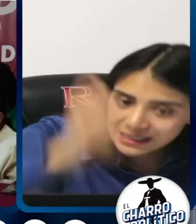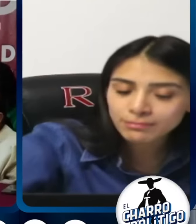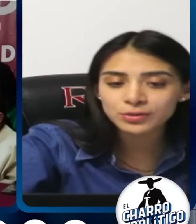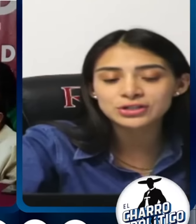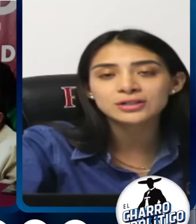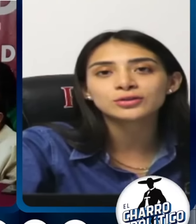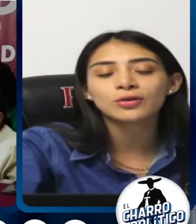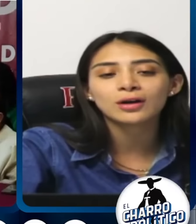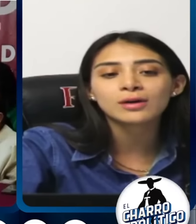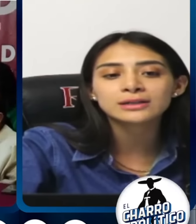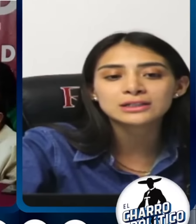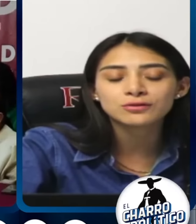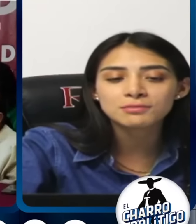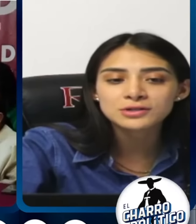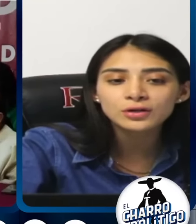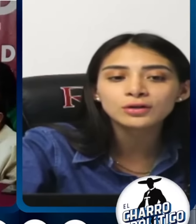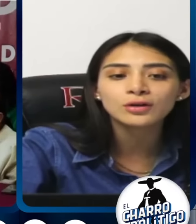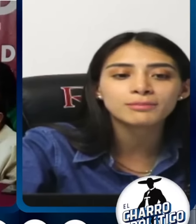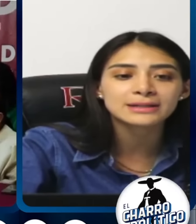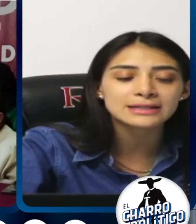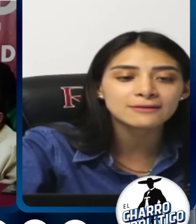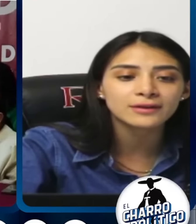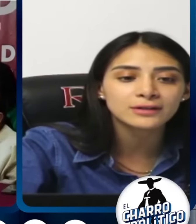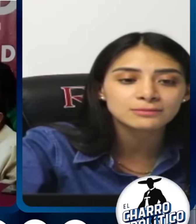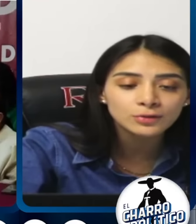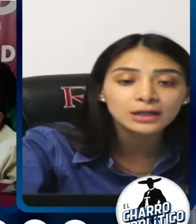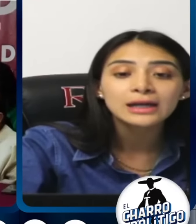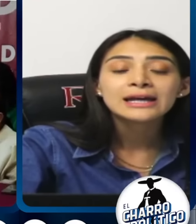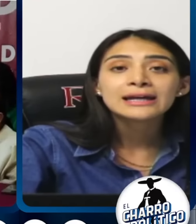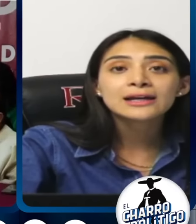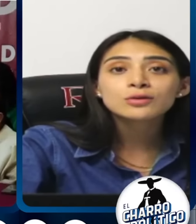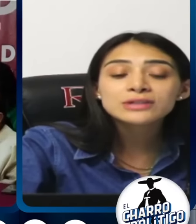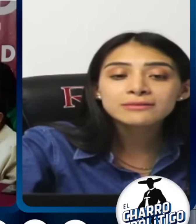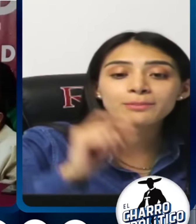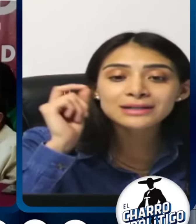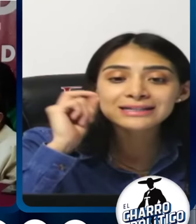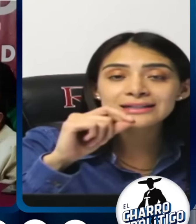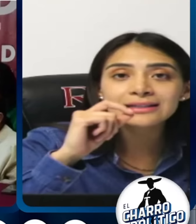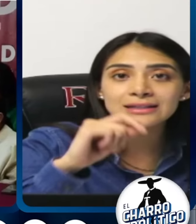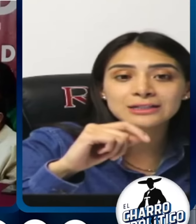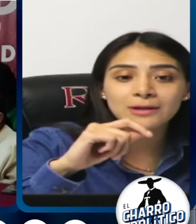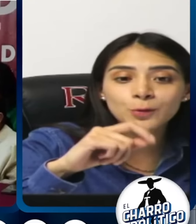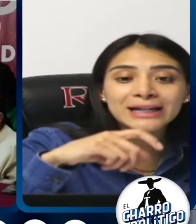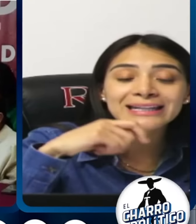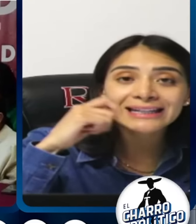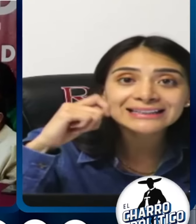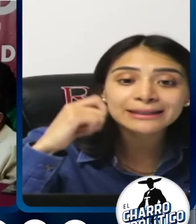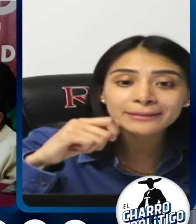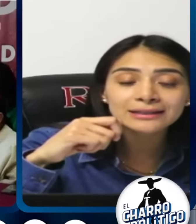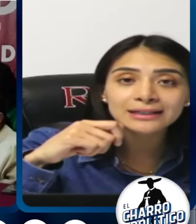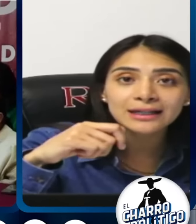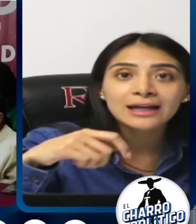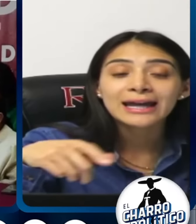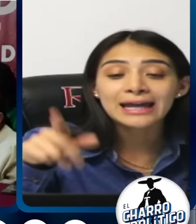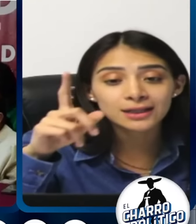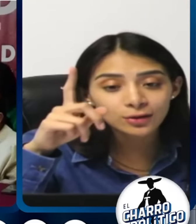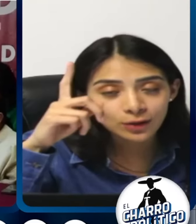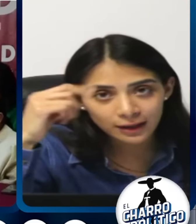estar 100% con la Cuarta Transformación, con el presidente Andrés Manuel. Inclusive el presidente Andrés Manuel